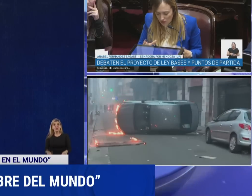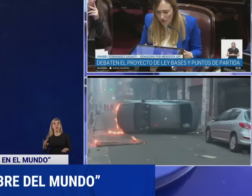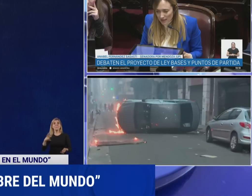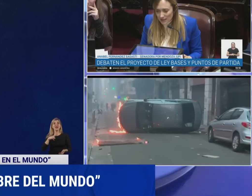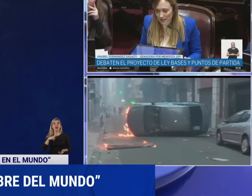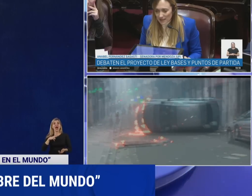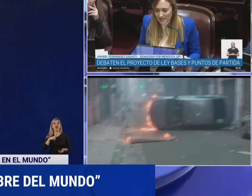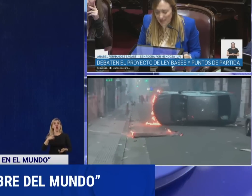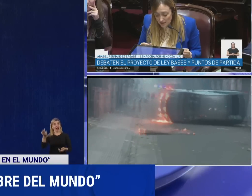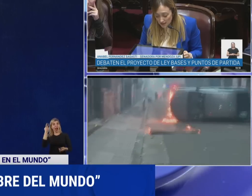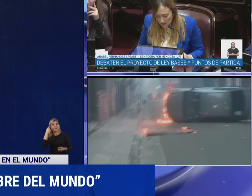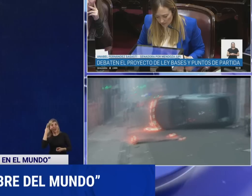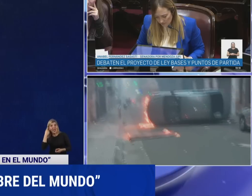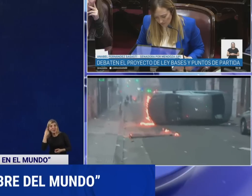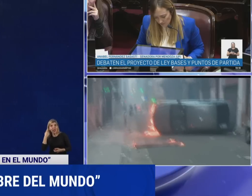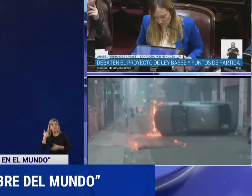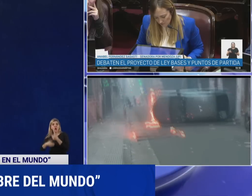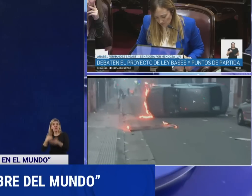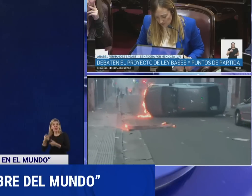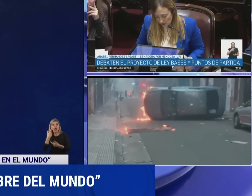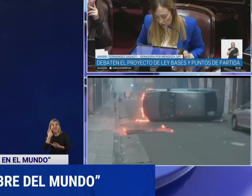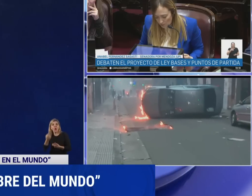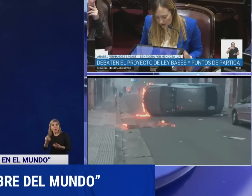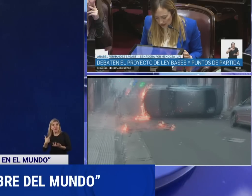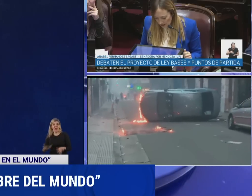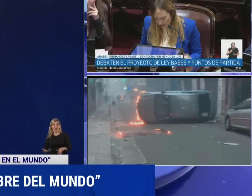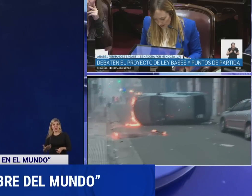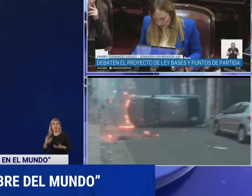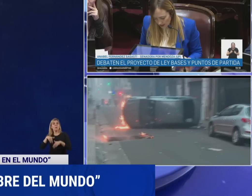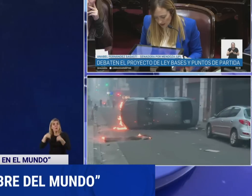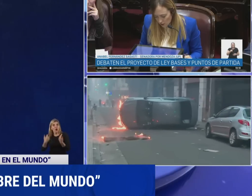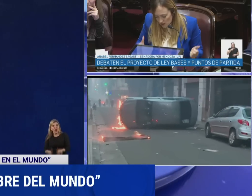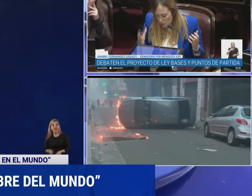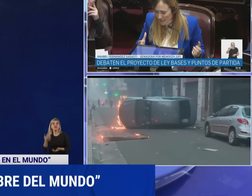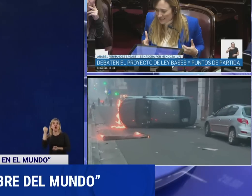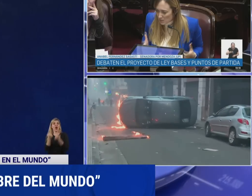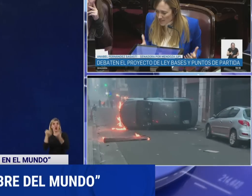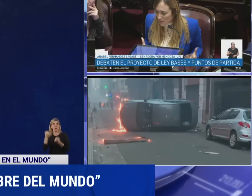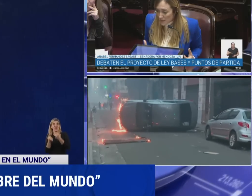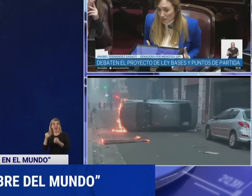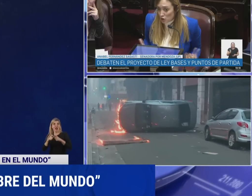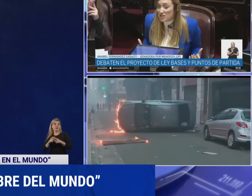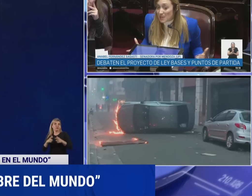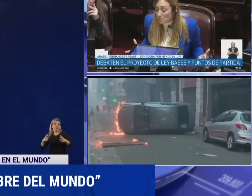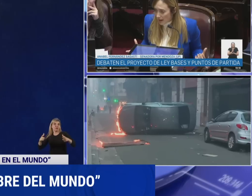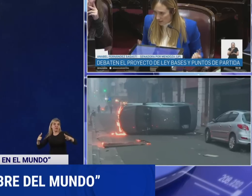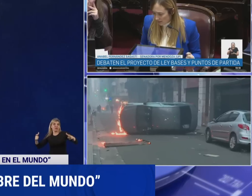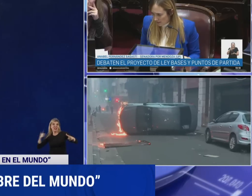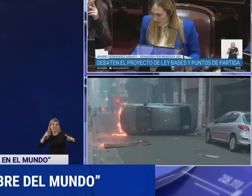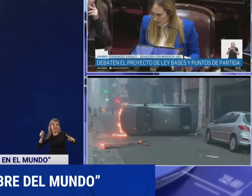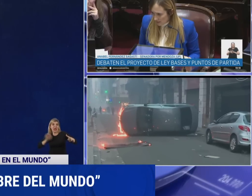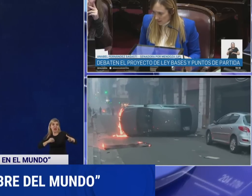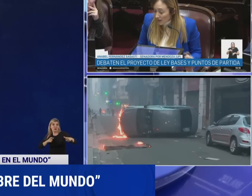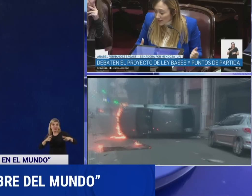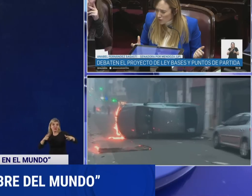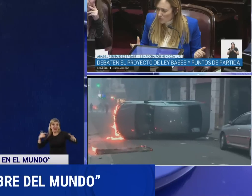del proceso de descubrimiento de terceros, es que el crecimiento económico a nivel global se viene acelerando hace más de 100 años y cada vez se